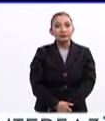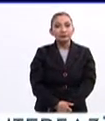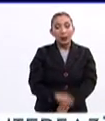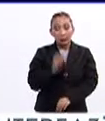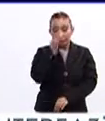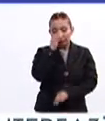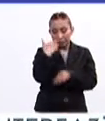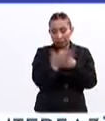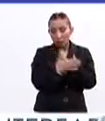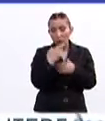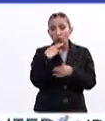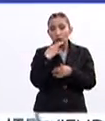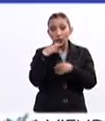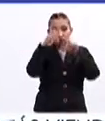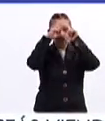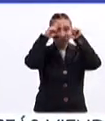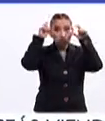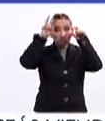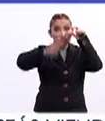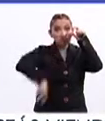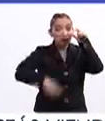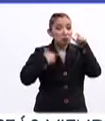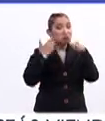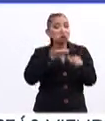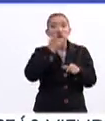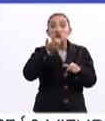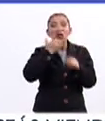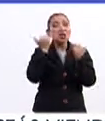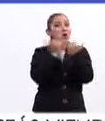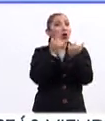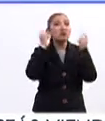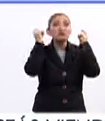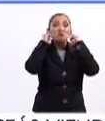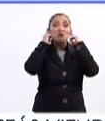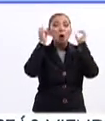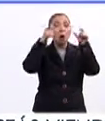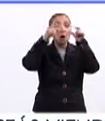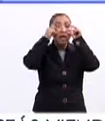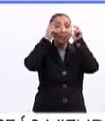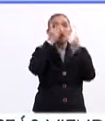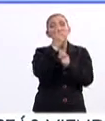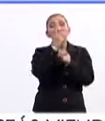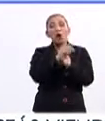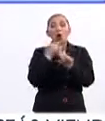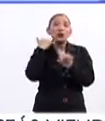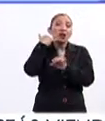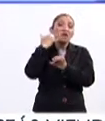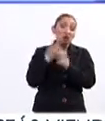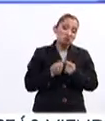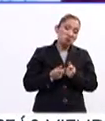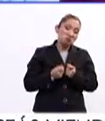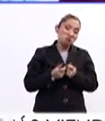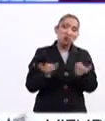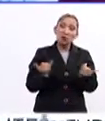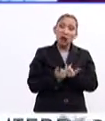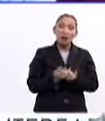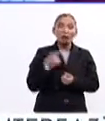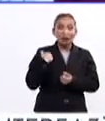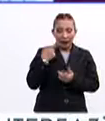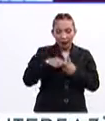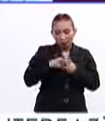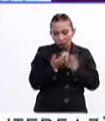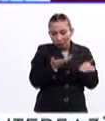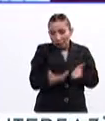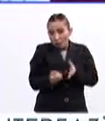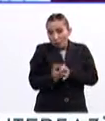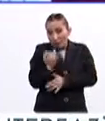Dentro de muy poco, utilizar lentes de realidad virtual será tan común como usar audífonos, lentes en 3D o usar un teléfono inteligente. Y en la introducción